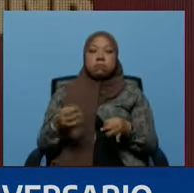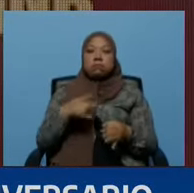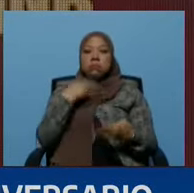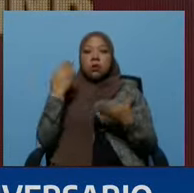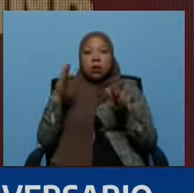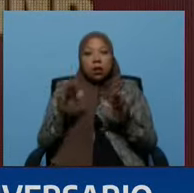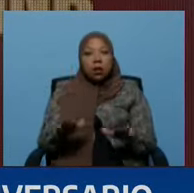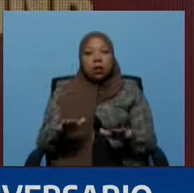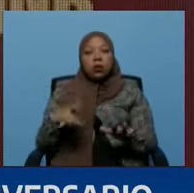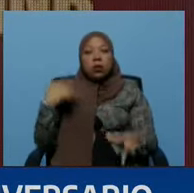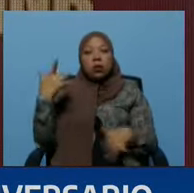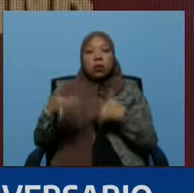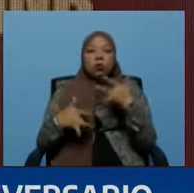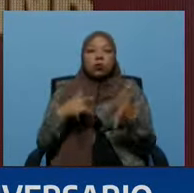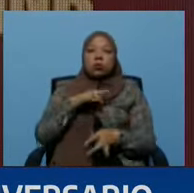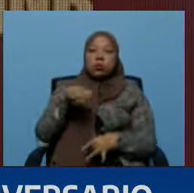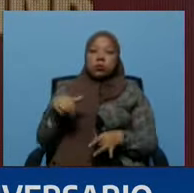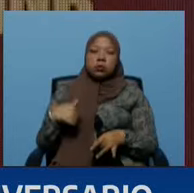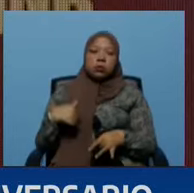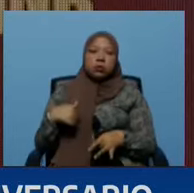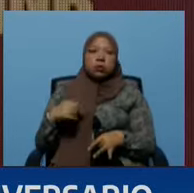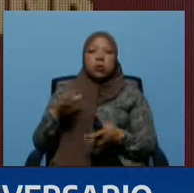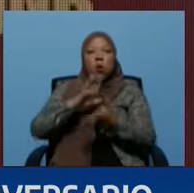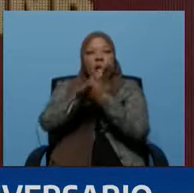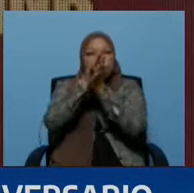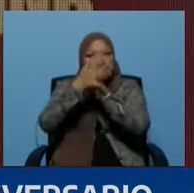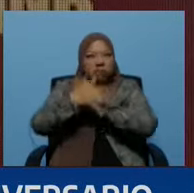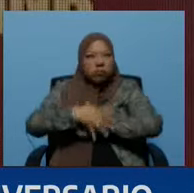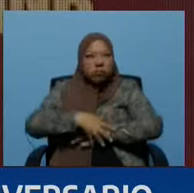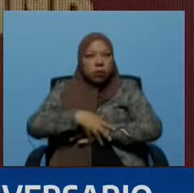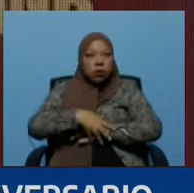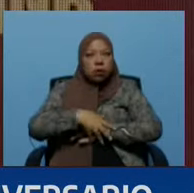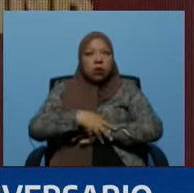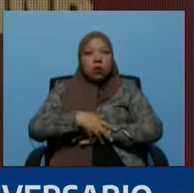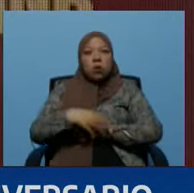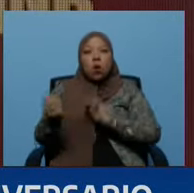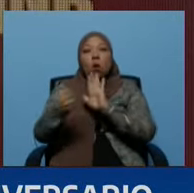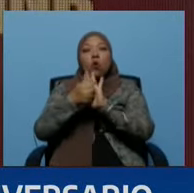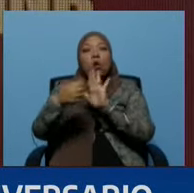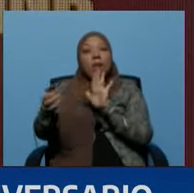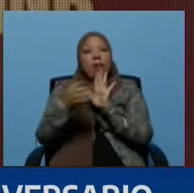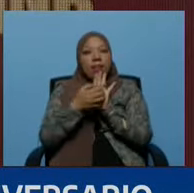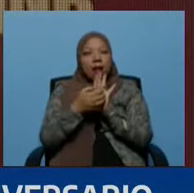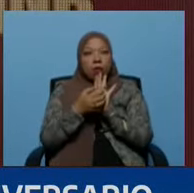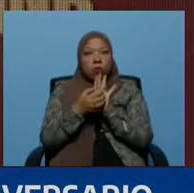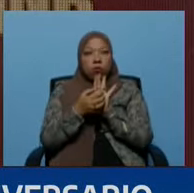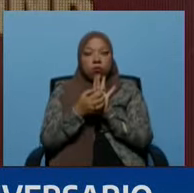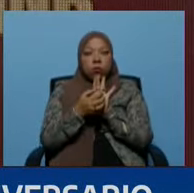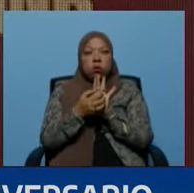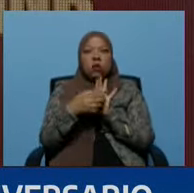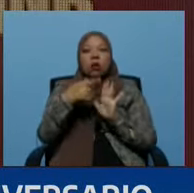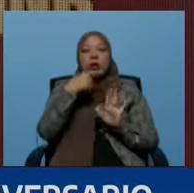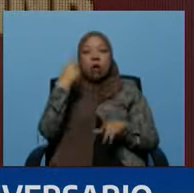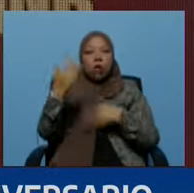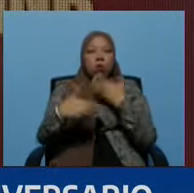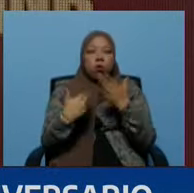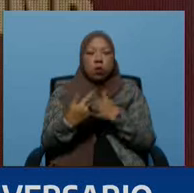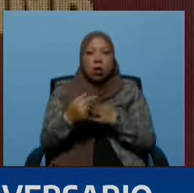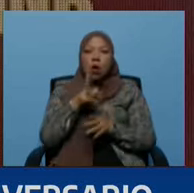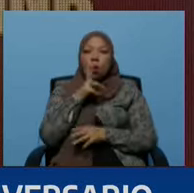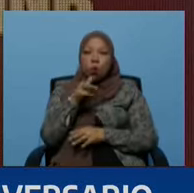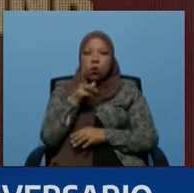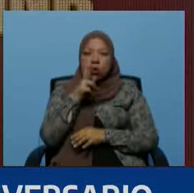derrotando, desarticulando y pulverizando un golpe de Estado ciberfascista